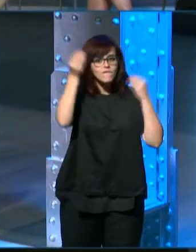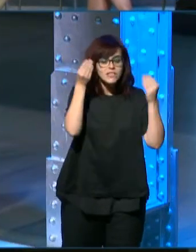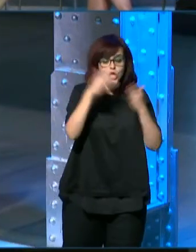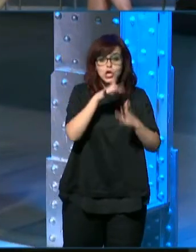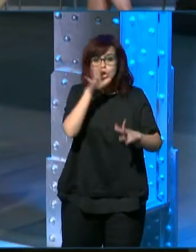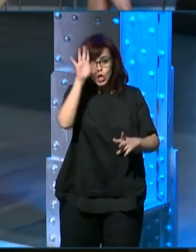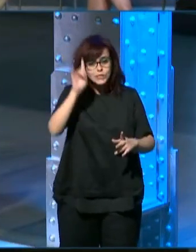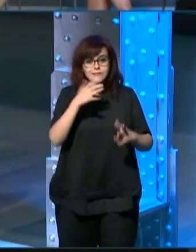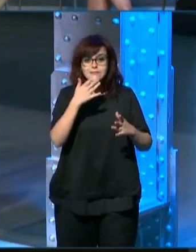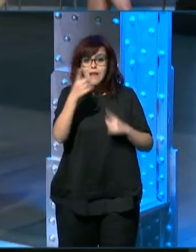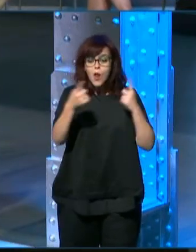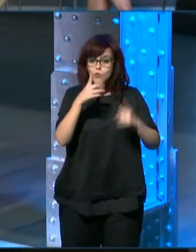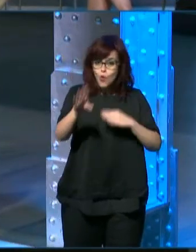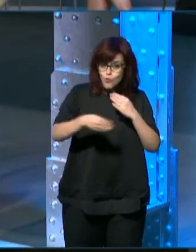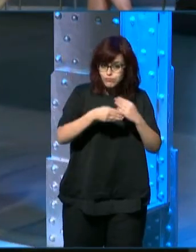quiere continuar.